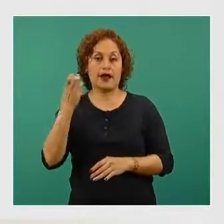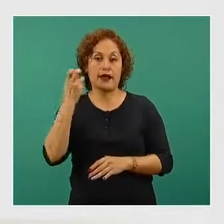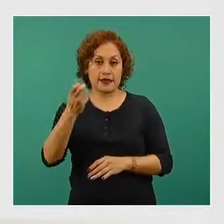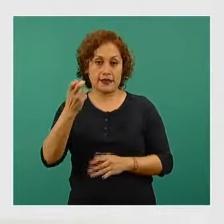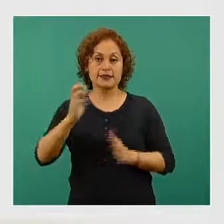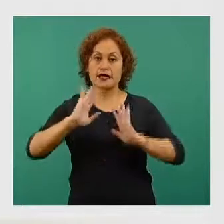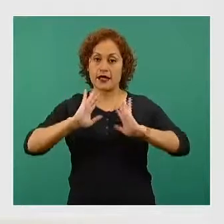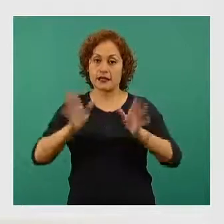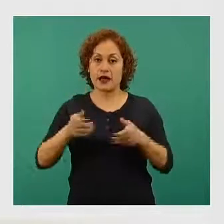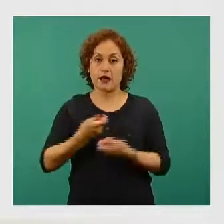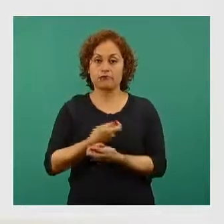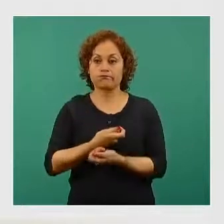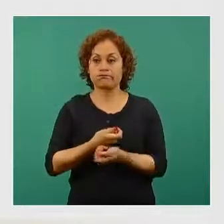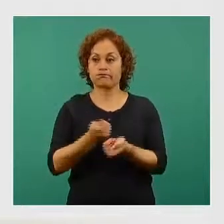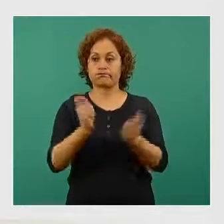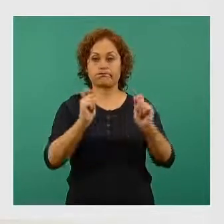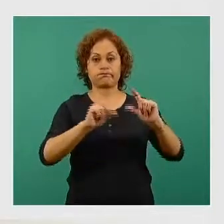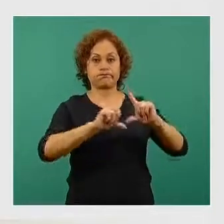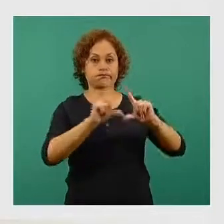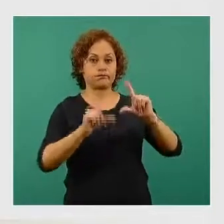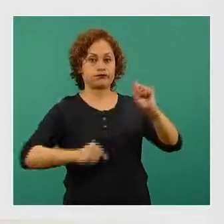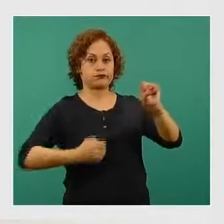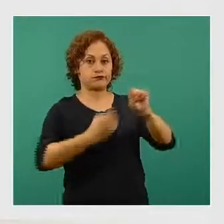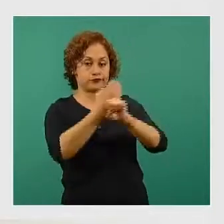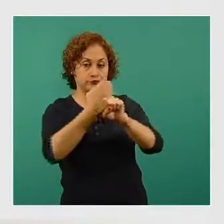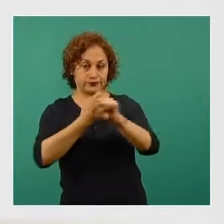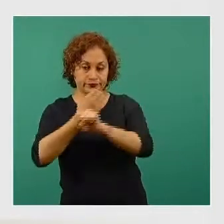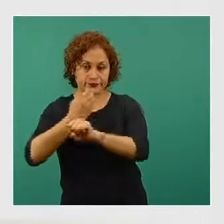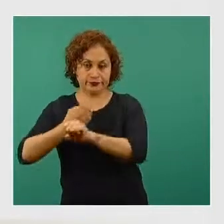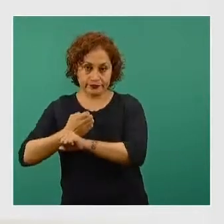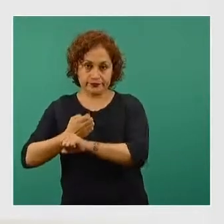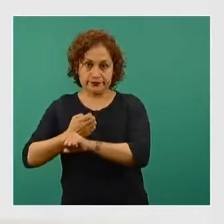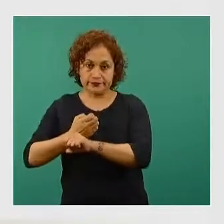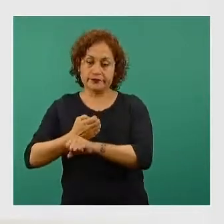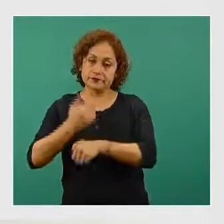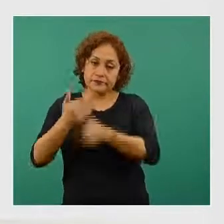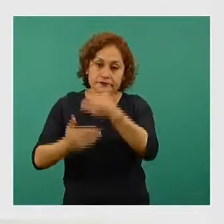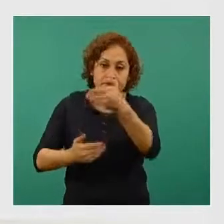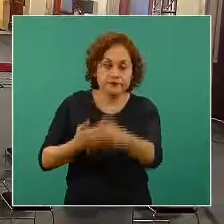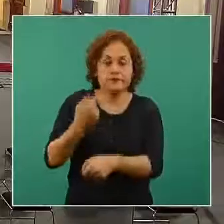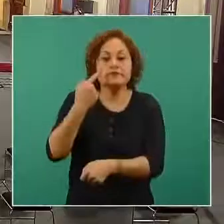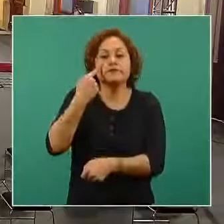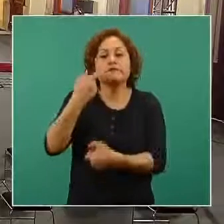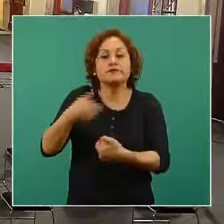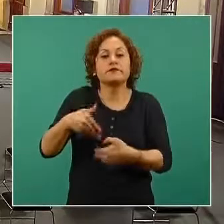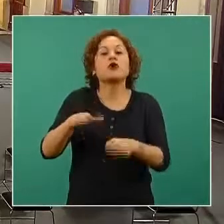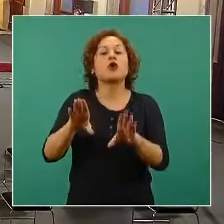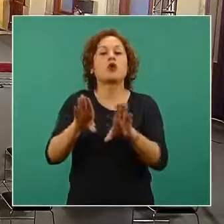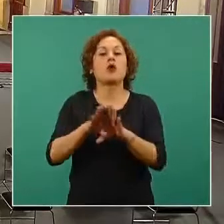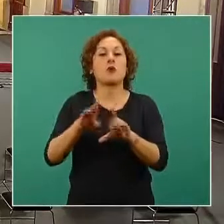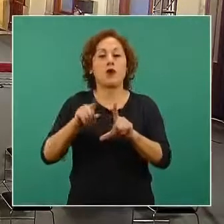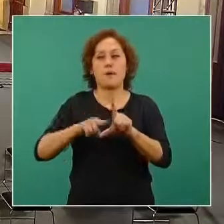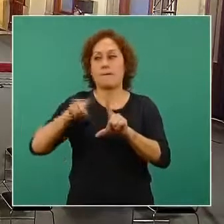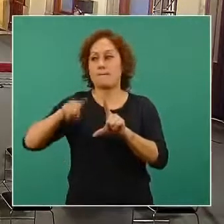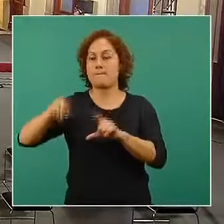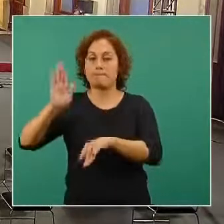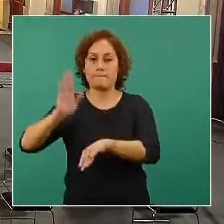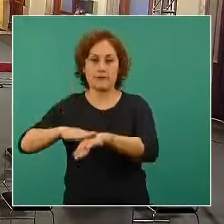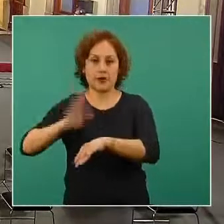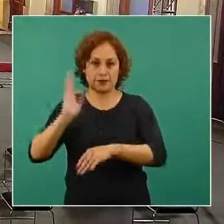las diferentes entidades federativas. Vamos a ver entonces también cómo continúa incrementándose este número y estos